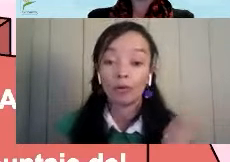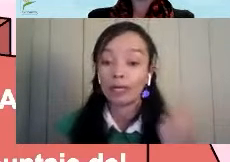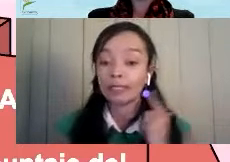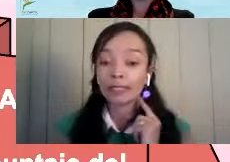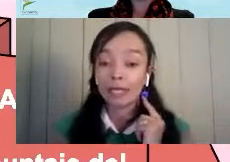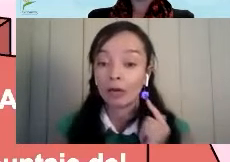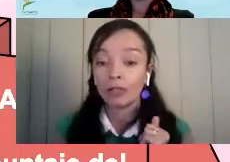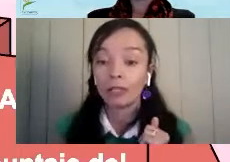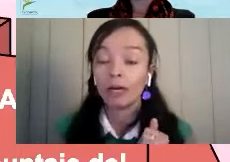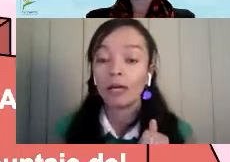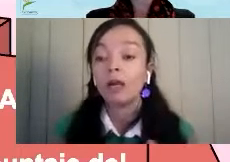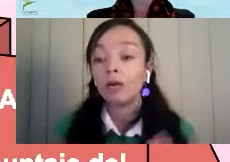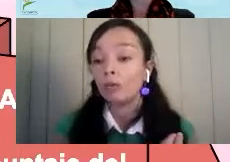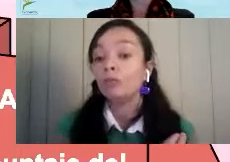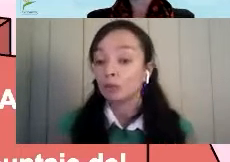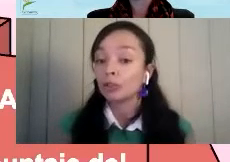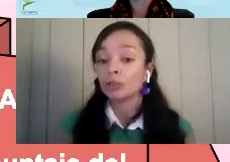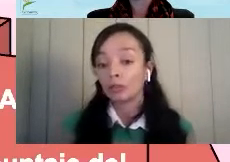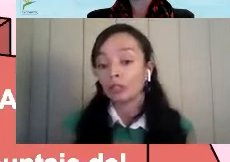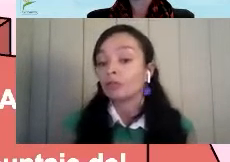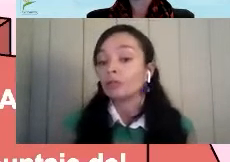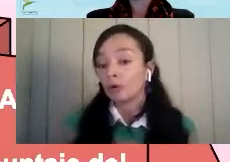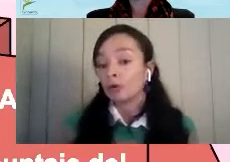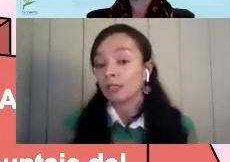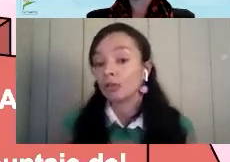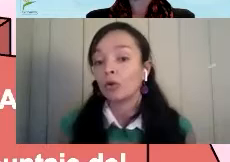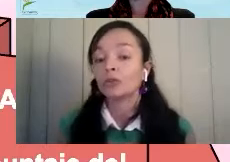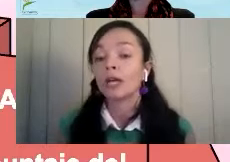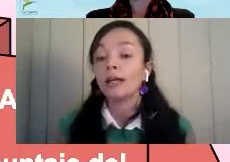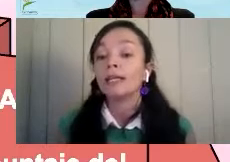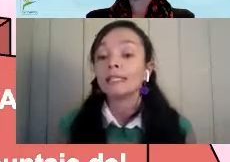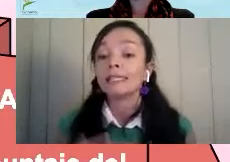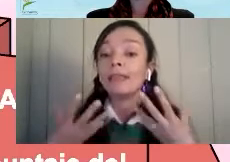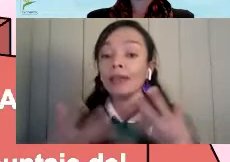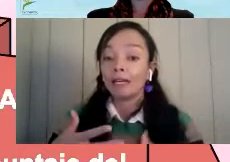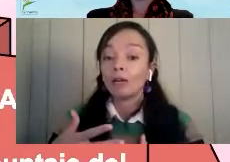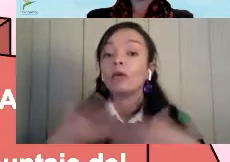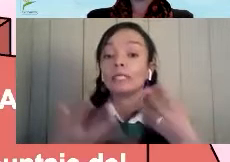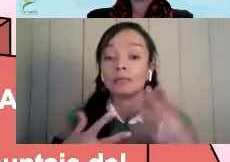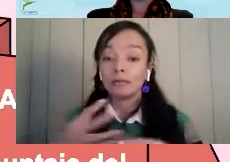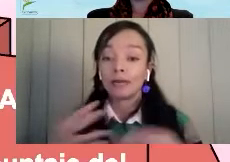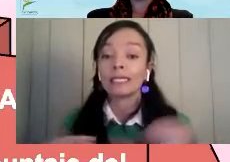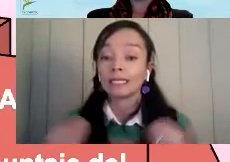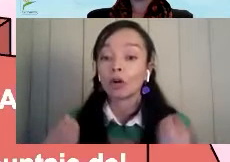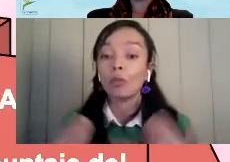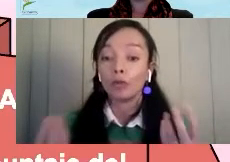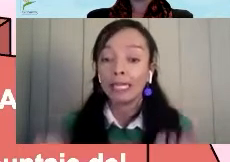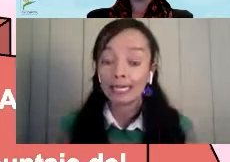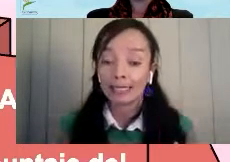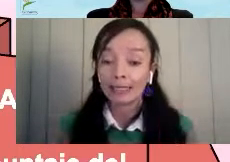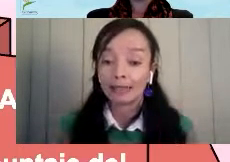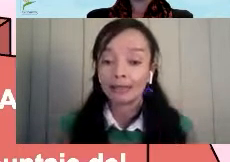ejemplo, una necesidad auditiva. Muchos de estos niños, por no decir todos, se deben o va a ser más fácil que se